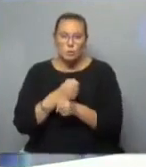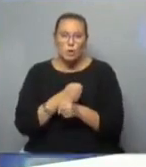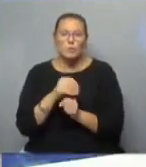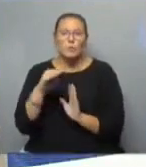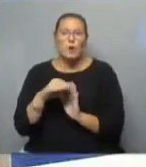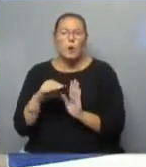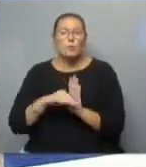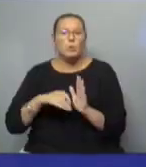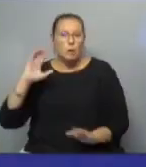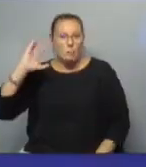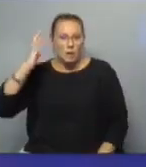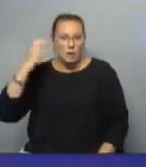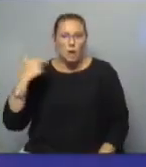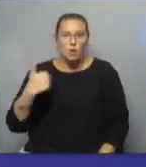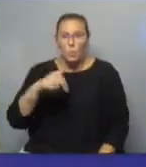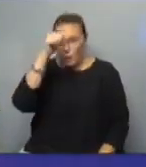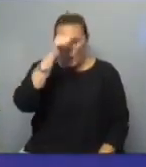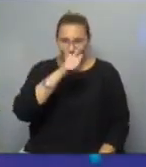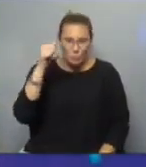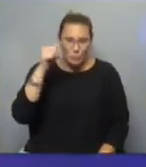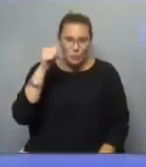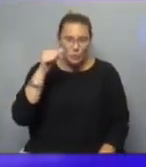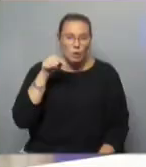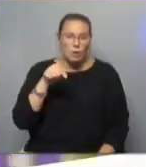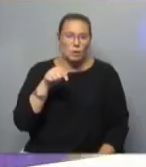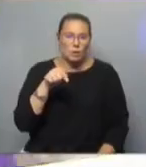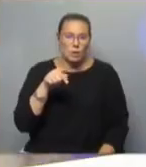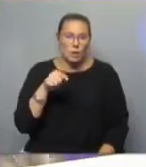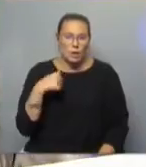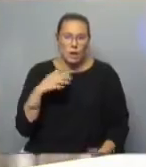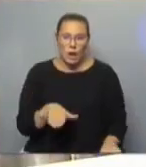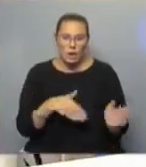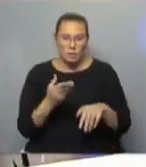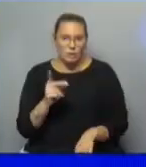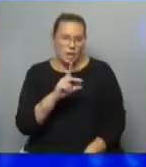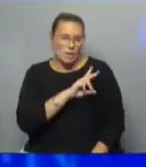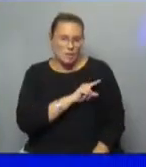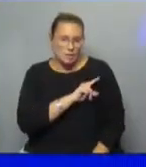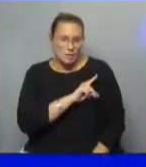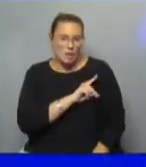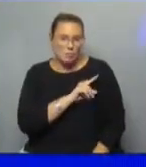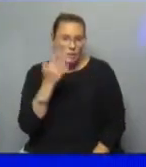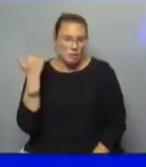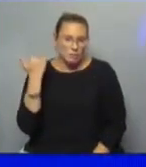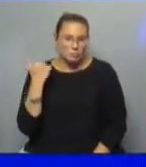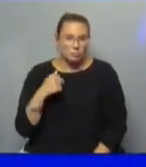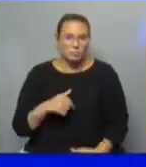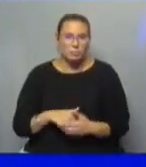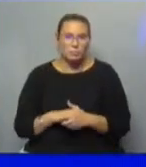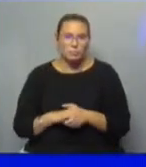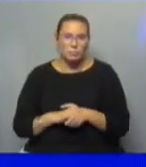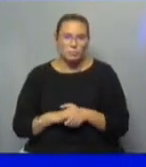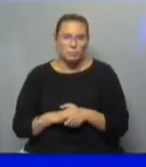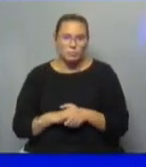radial Nunca en Domingo, que fue podcast hasta ahora, hasta diciembre. Sí, hasta diciembre.